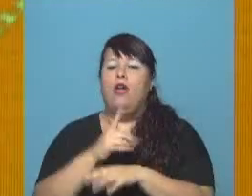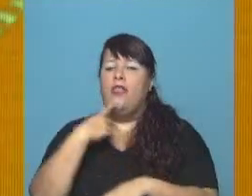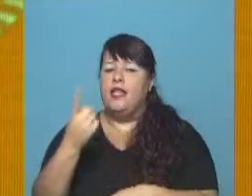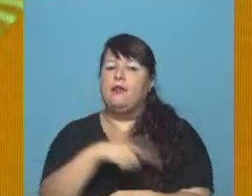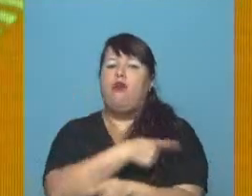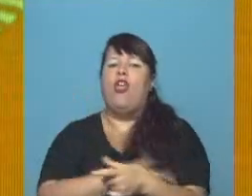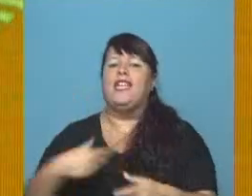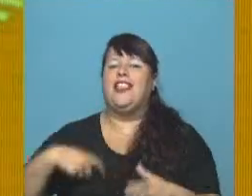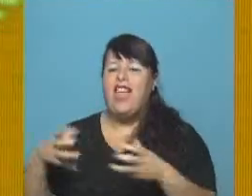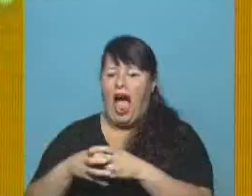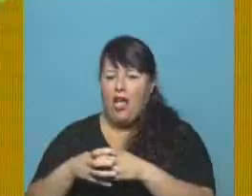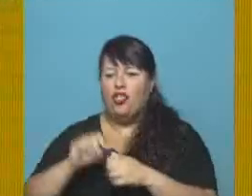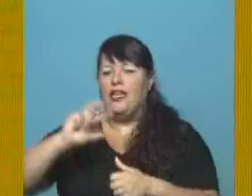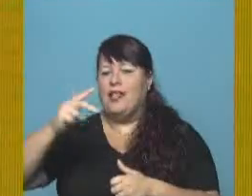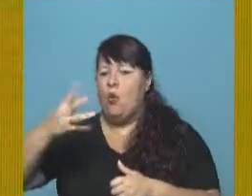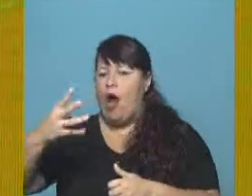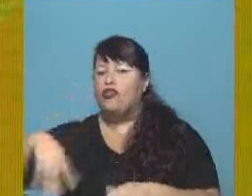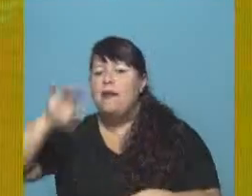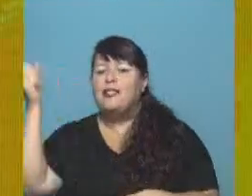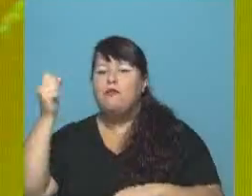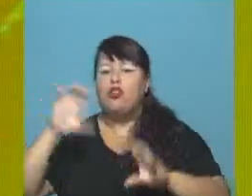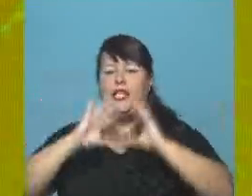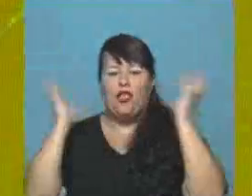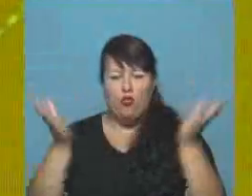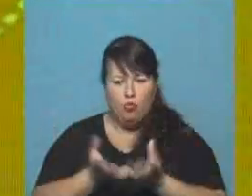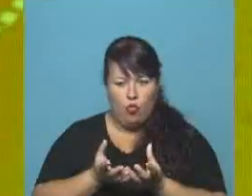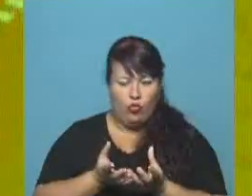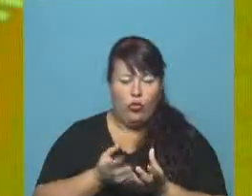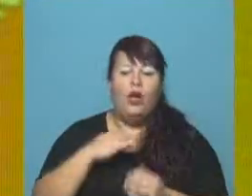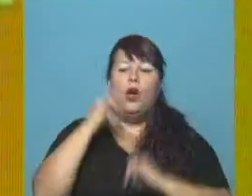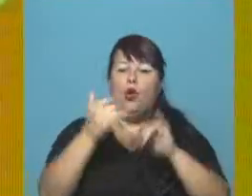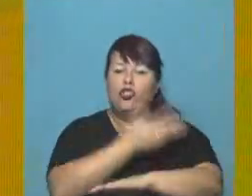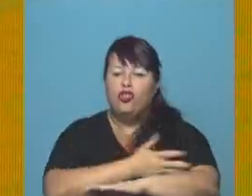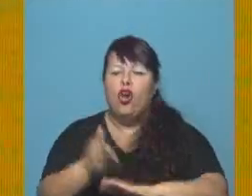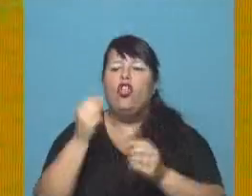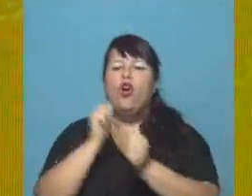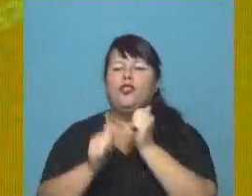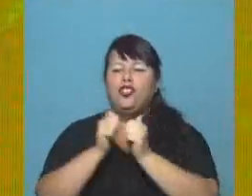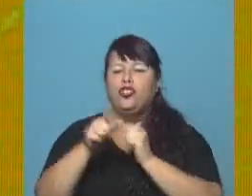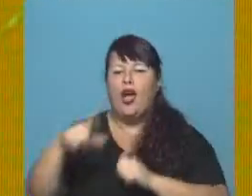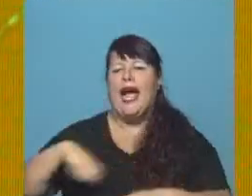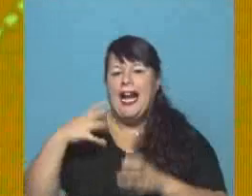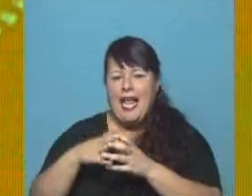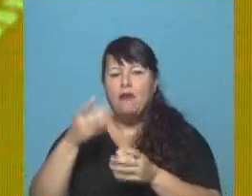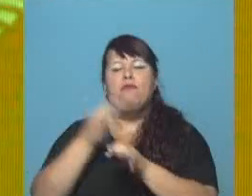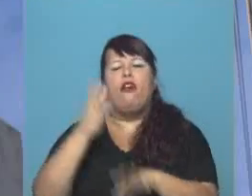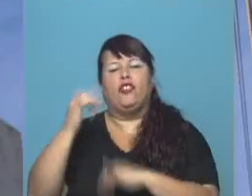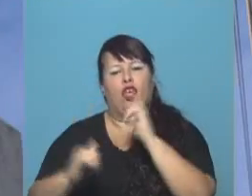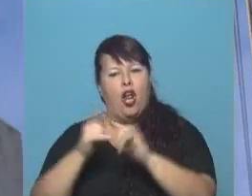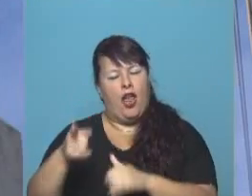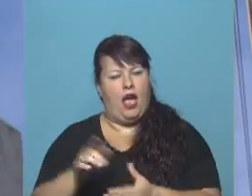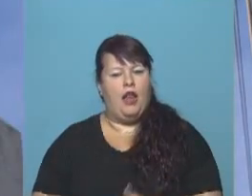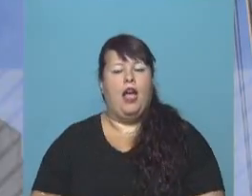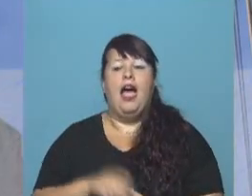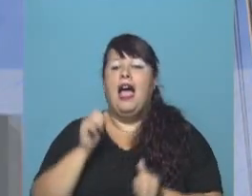poder sindical entre el tercer y el cuarto en importancia en el planeta. Repasamos un poco la historia de los gremios con un especialista.